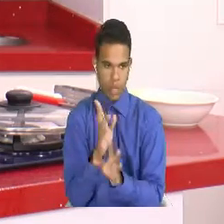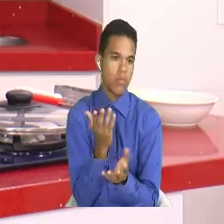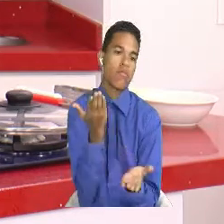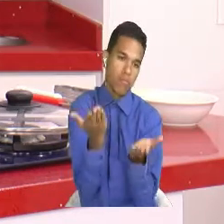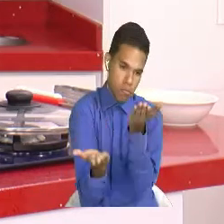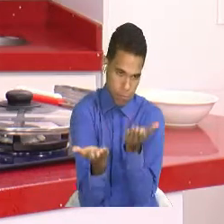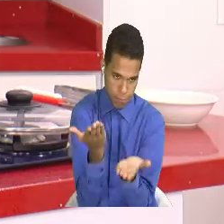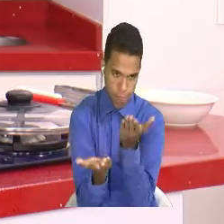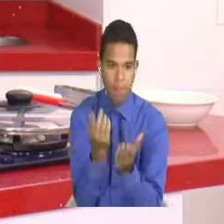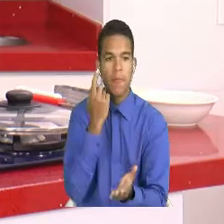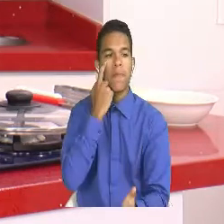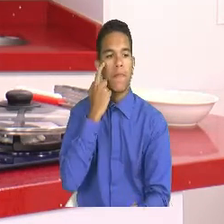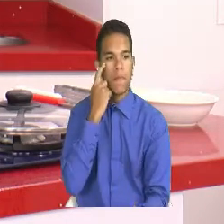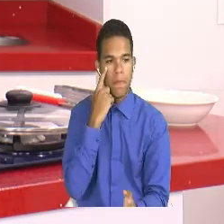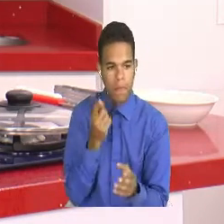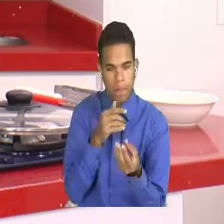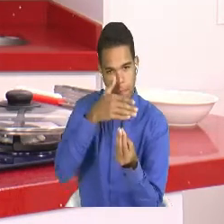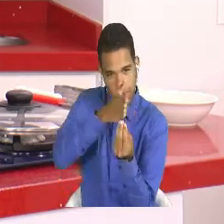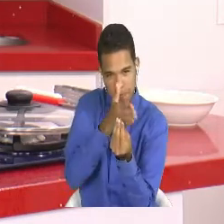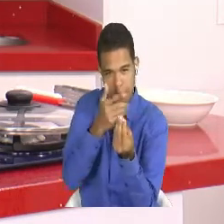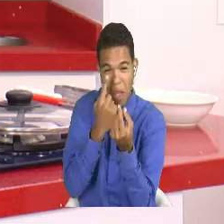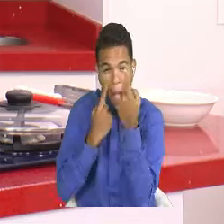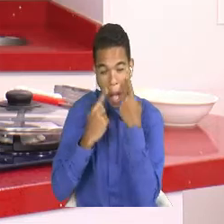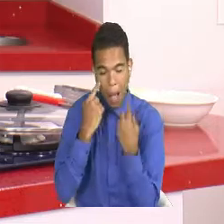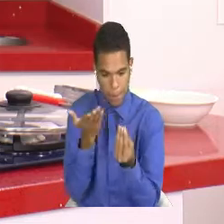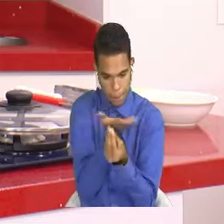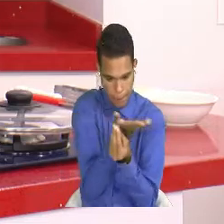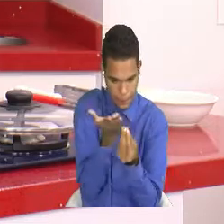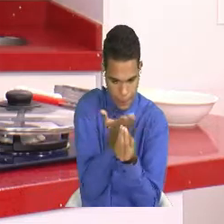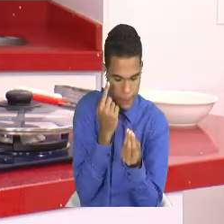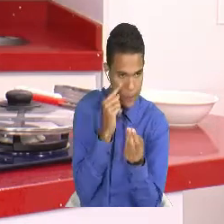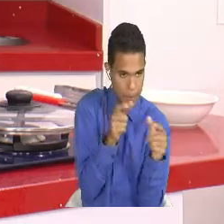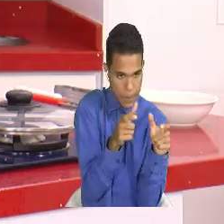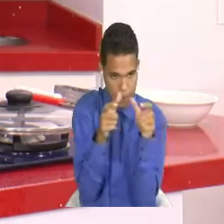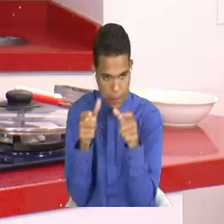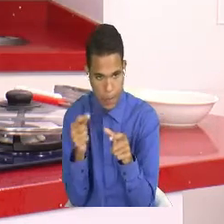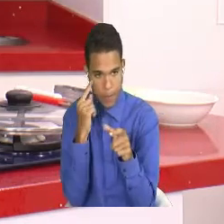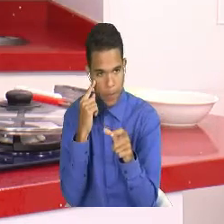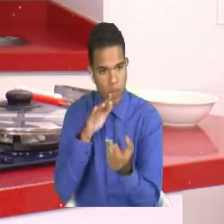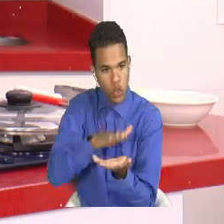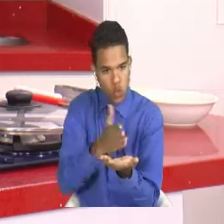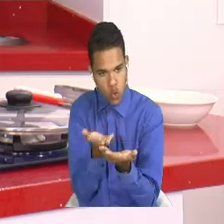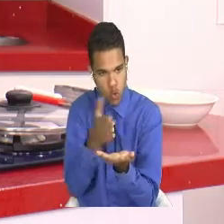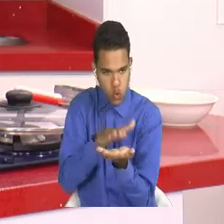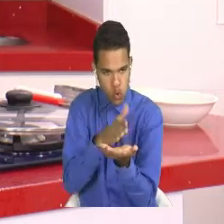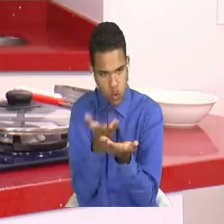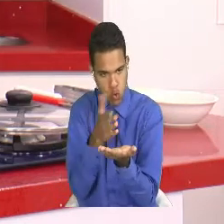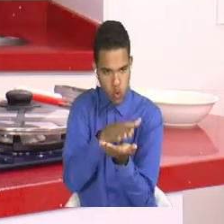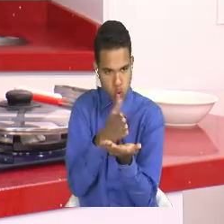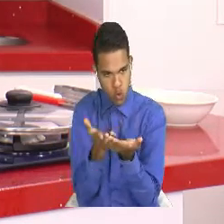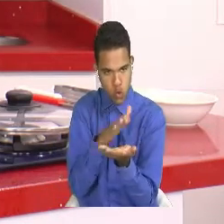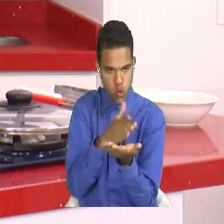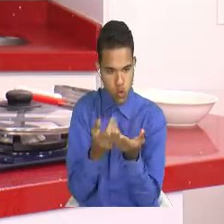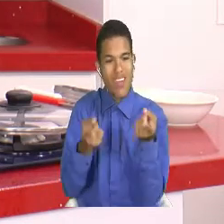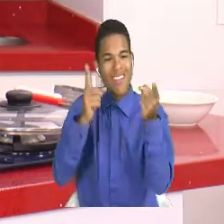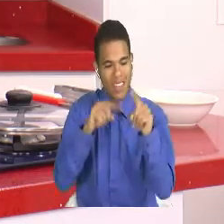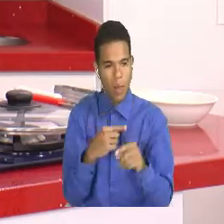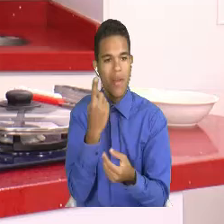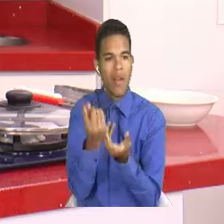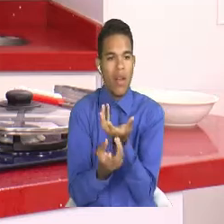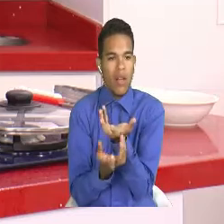por harina, después los pasamos por la mezcla que está haciendo Roshi y igual los llevamos a freír. También tiene que estar la temperatura